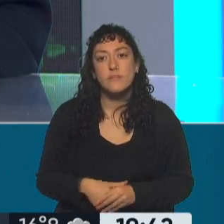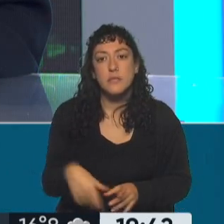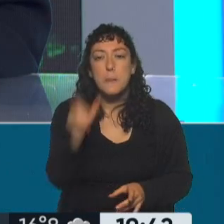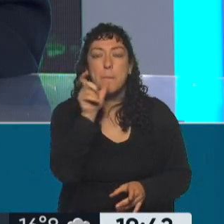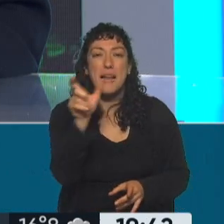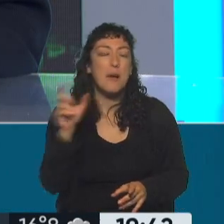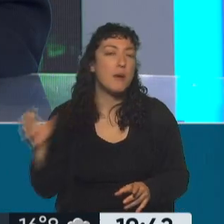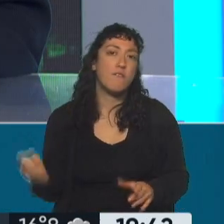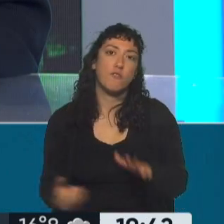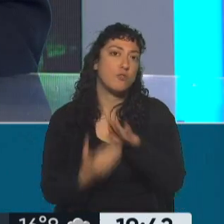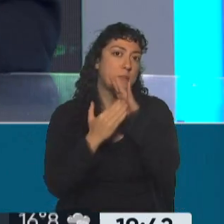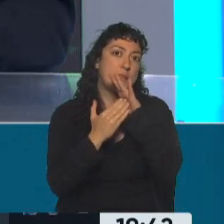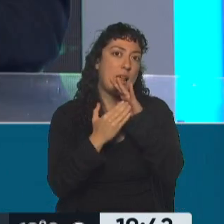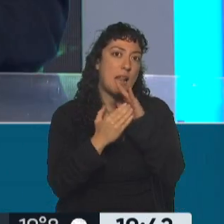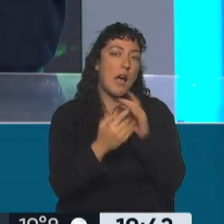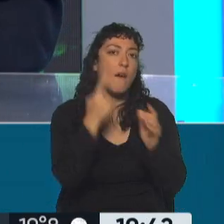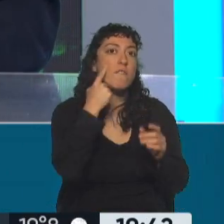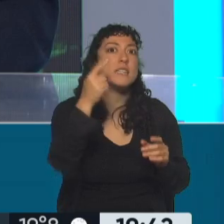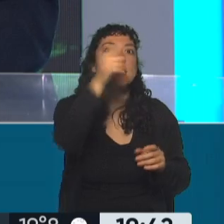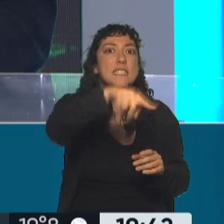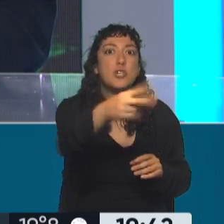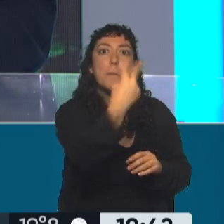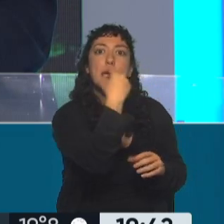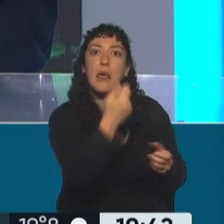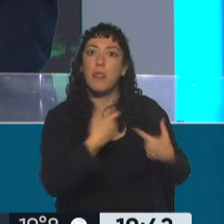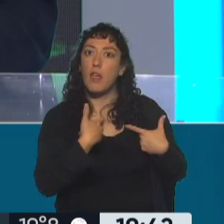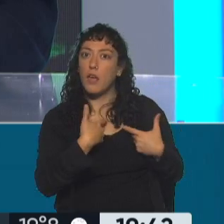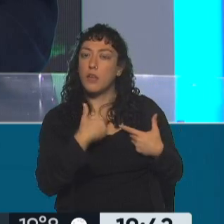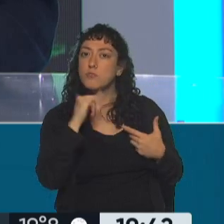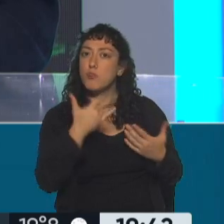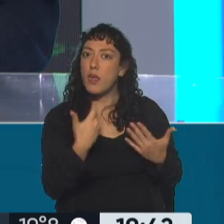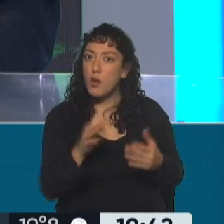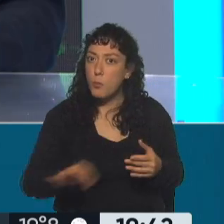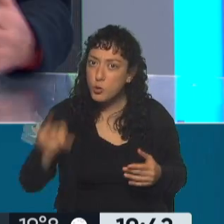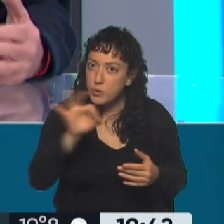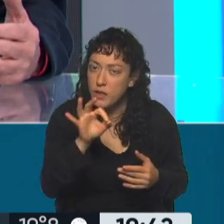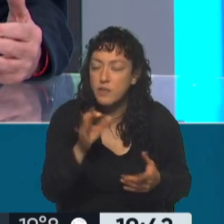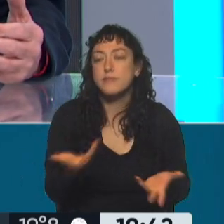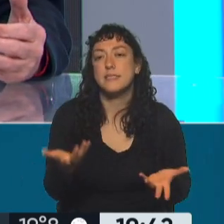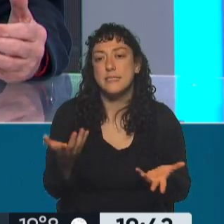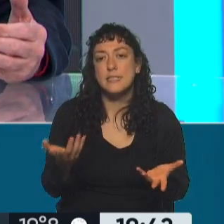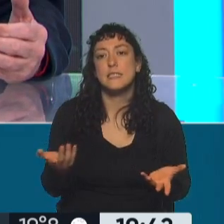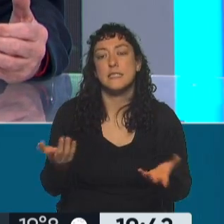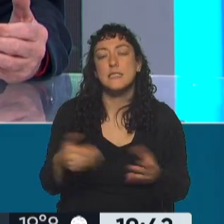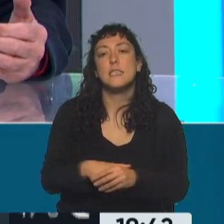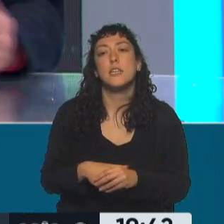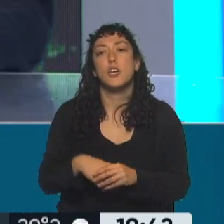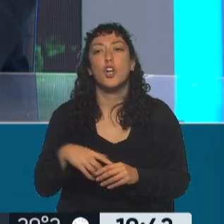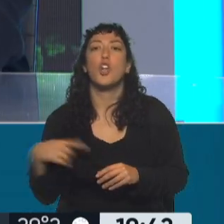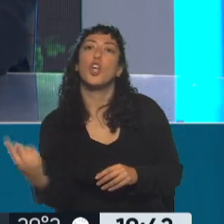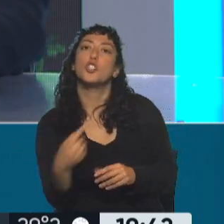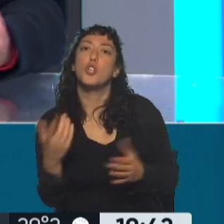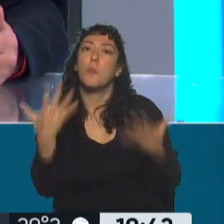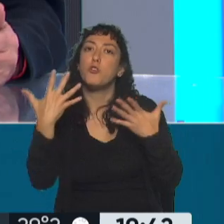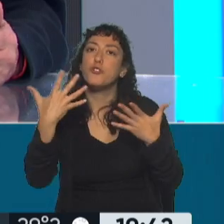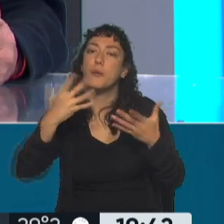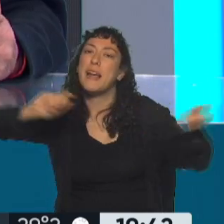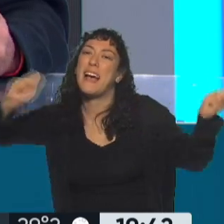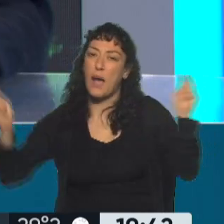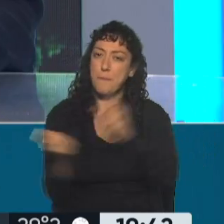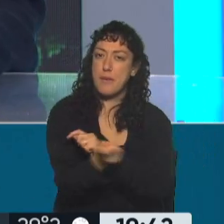fondo, ¿cuál es la propuesta concreta? Siempre le preguntamos a Sergio Massa cómo se va a hacer para sacarnos del fondo de encima y la respuesta es,